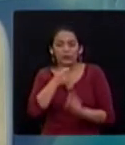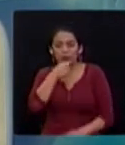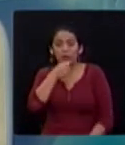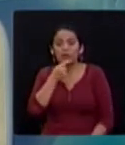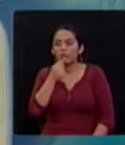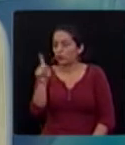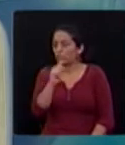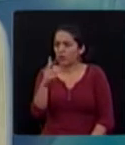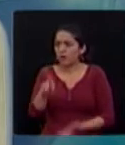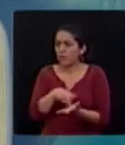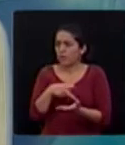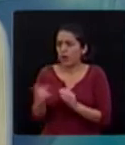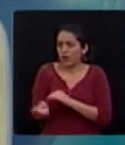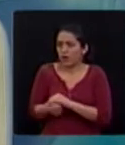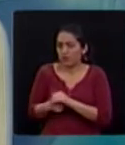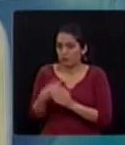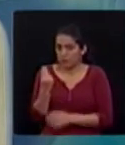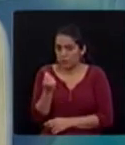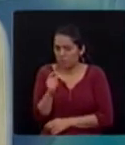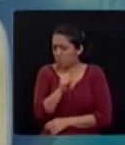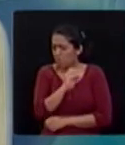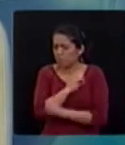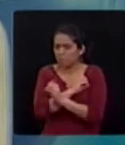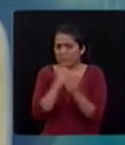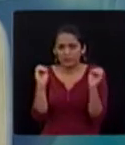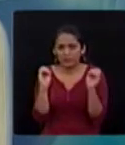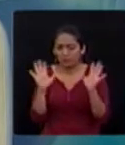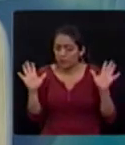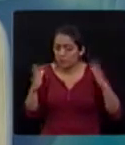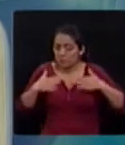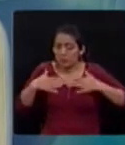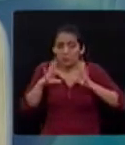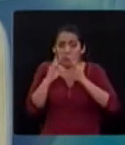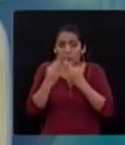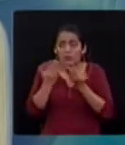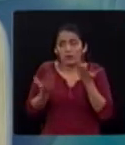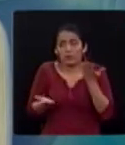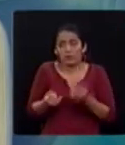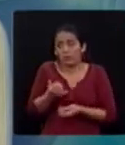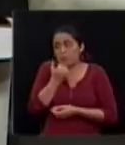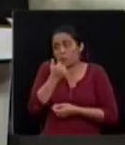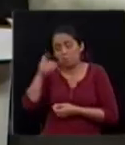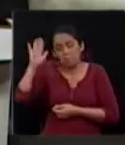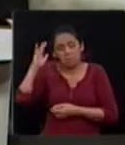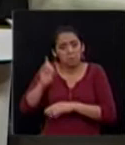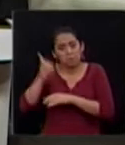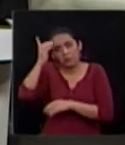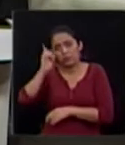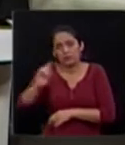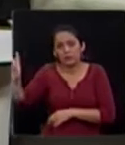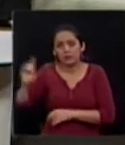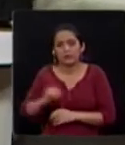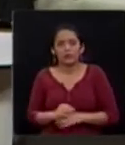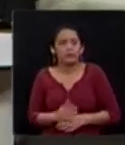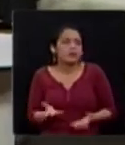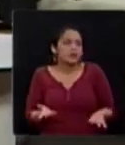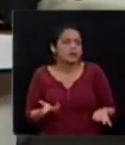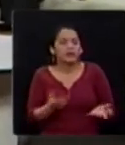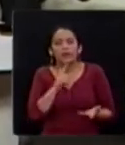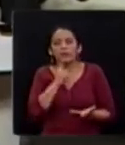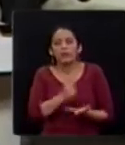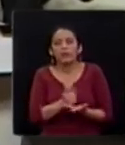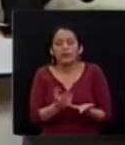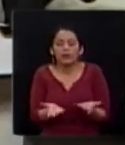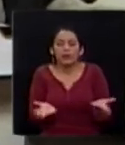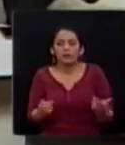otro, que él no tiene que responder por las acciones de su familia, en este caso de su tío. Bueno, pero tiene que ser investigado. Si de aquí hay suficientes